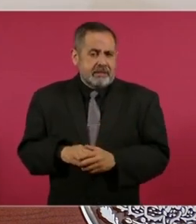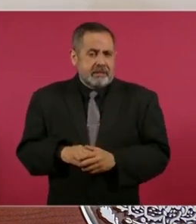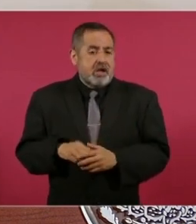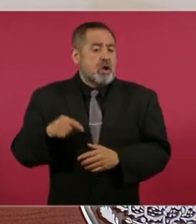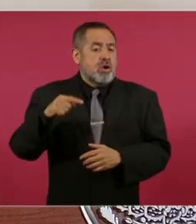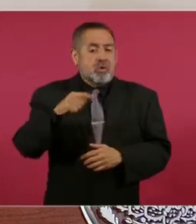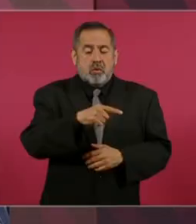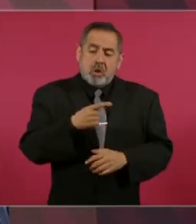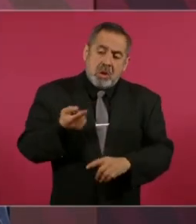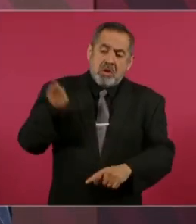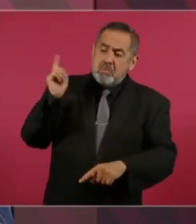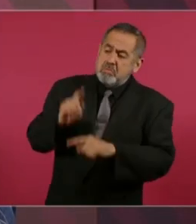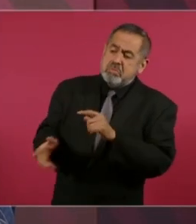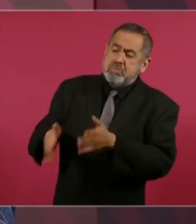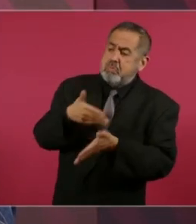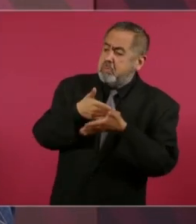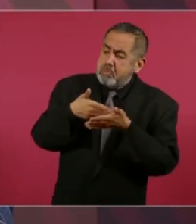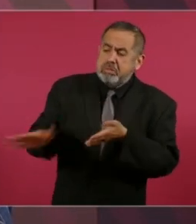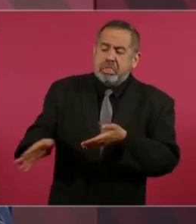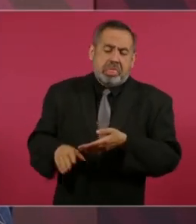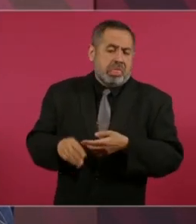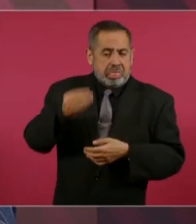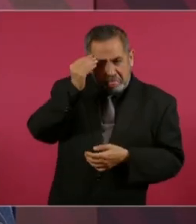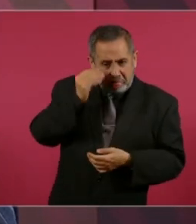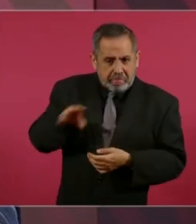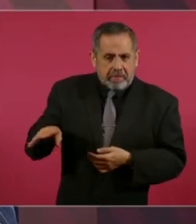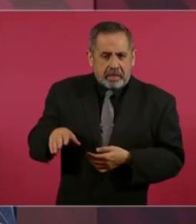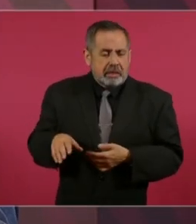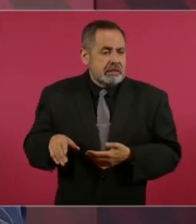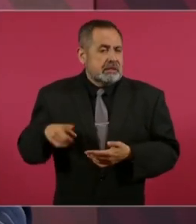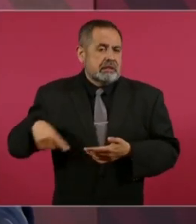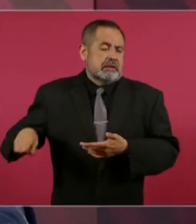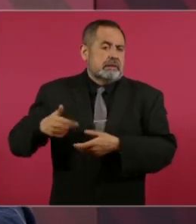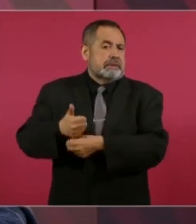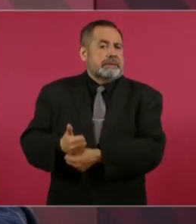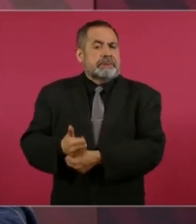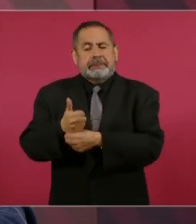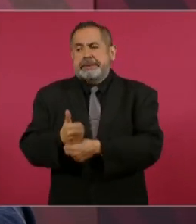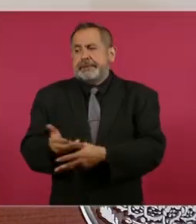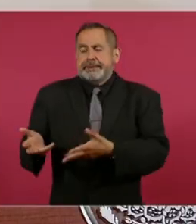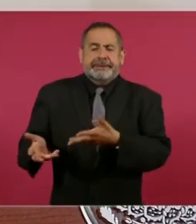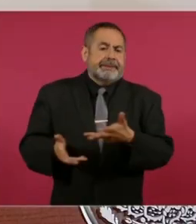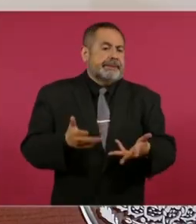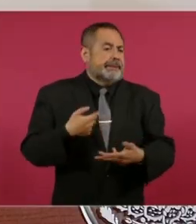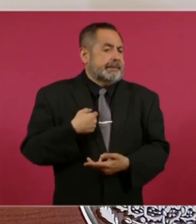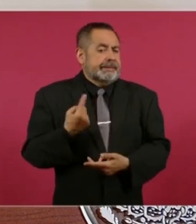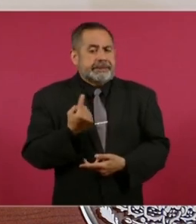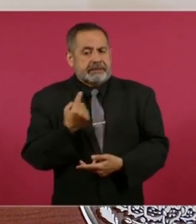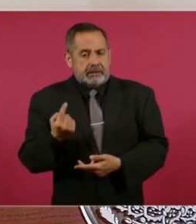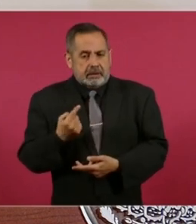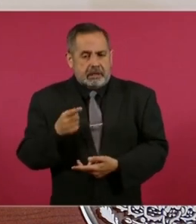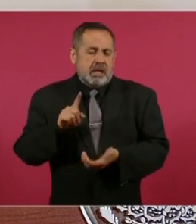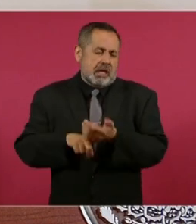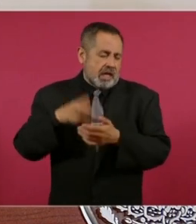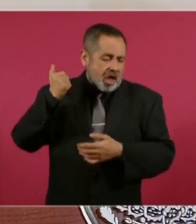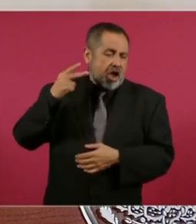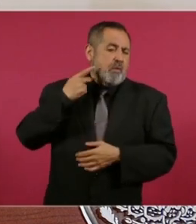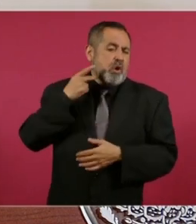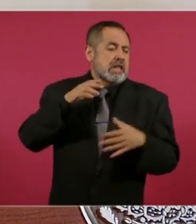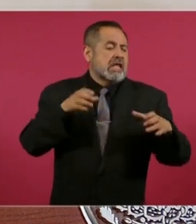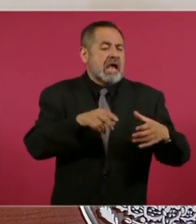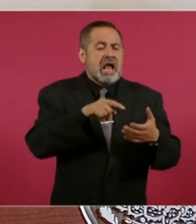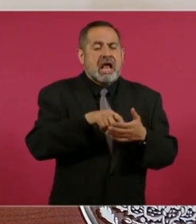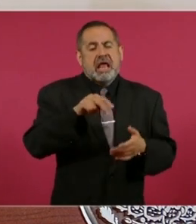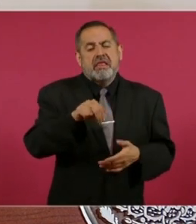que como fueron despojados, como fueron maltratados, son damnificados de la política neoliberal